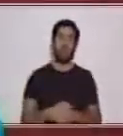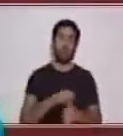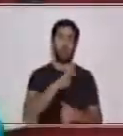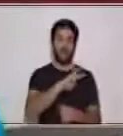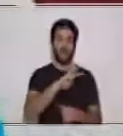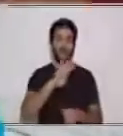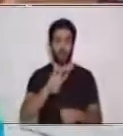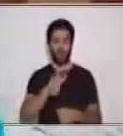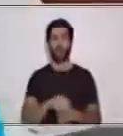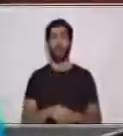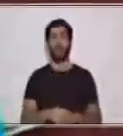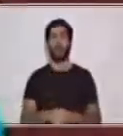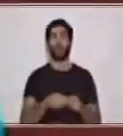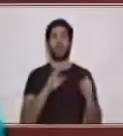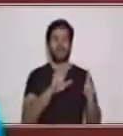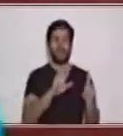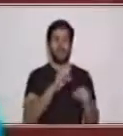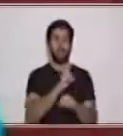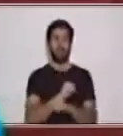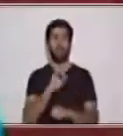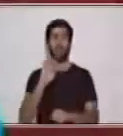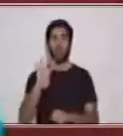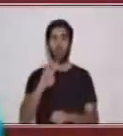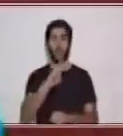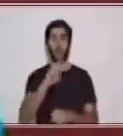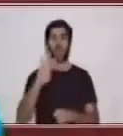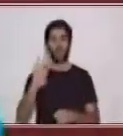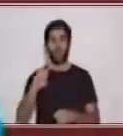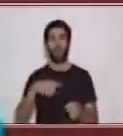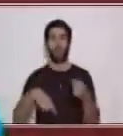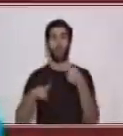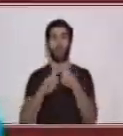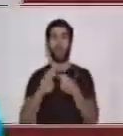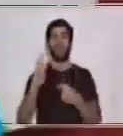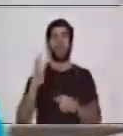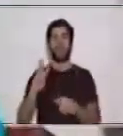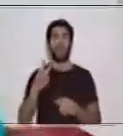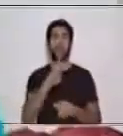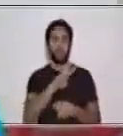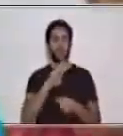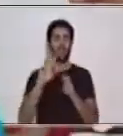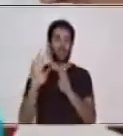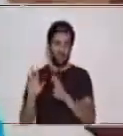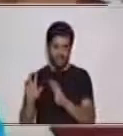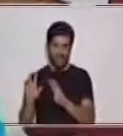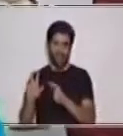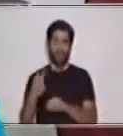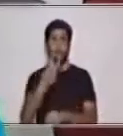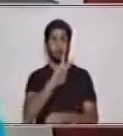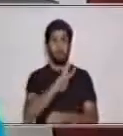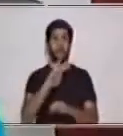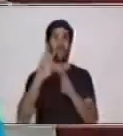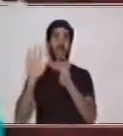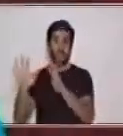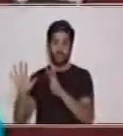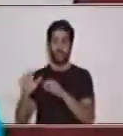34, llevo 3, 6 por 4, 24 y 27. Muy bien.